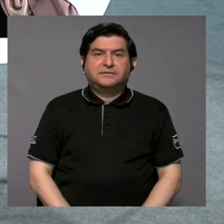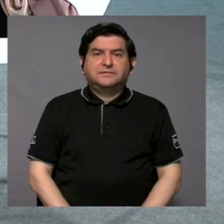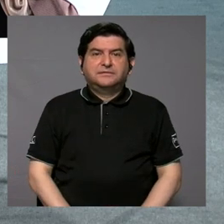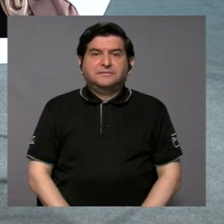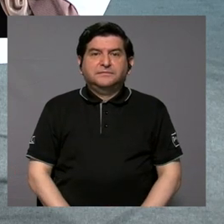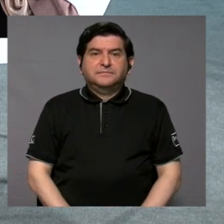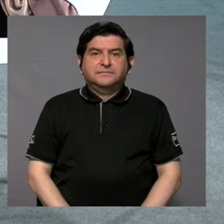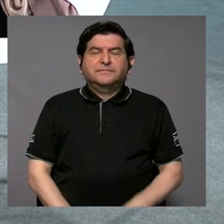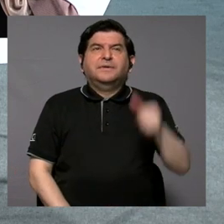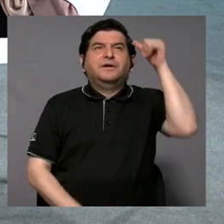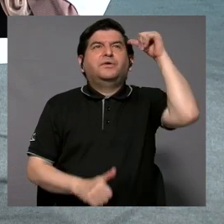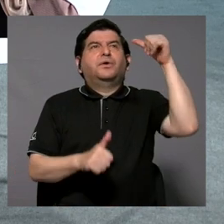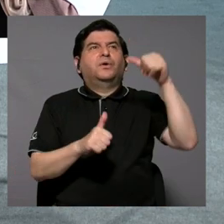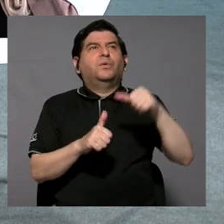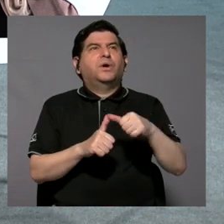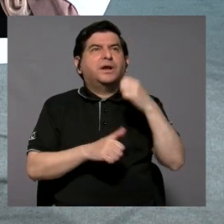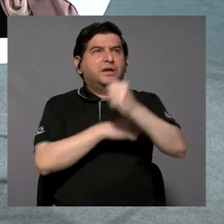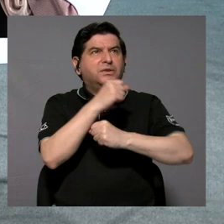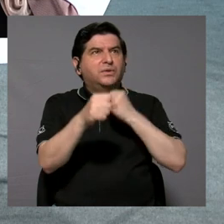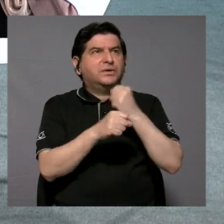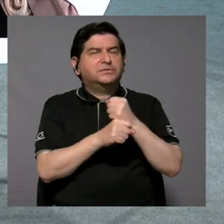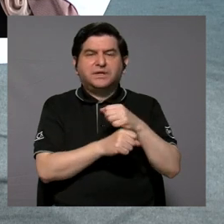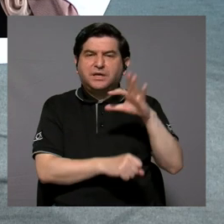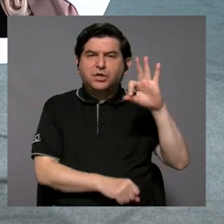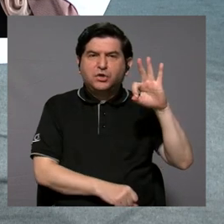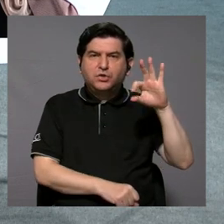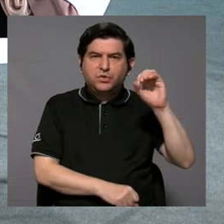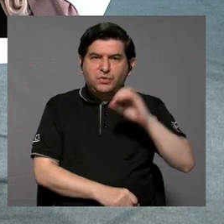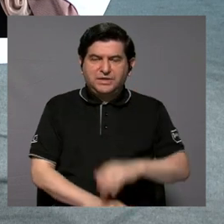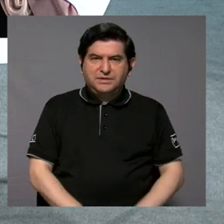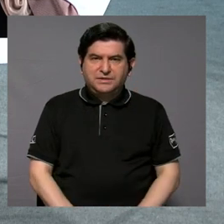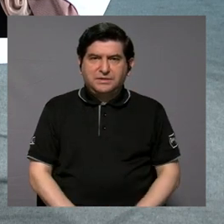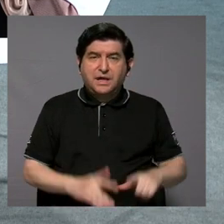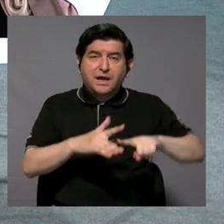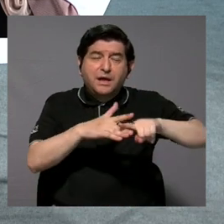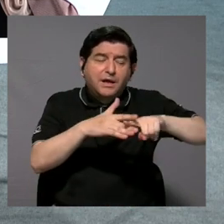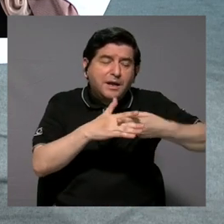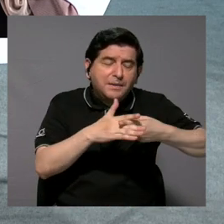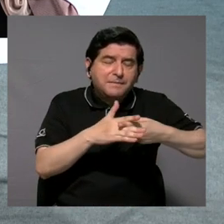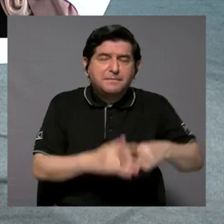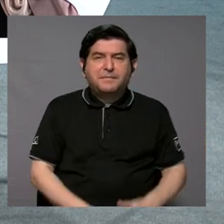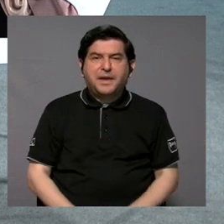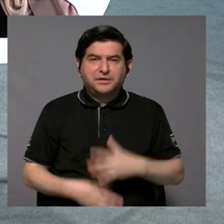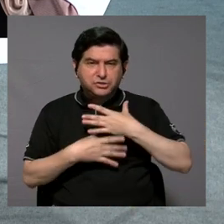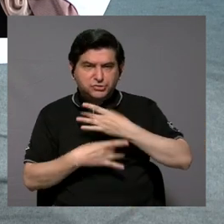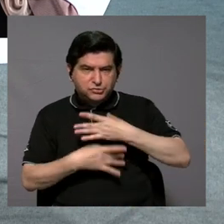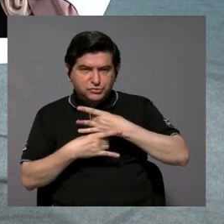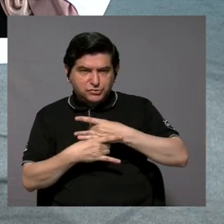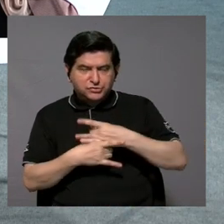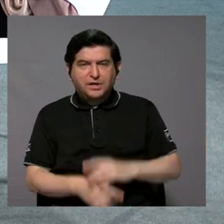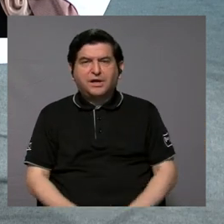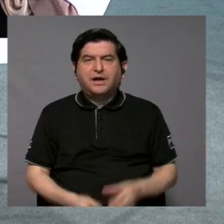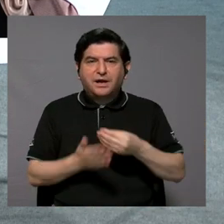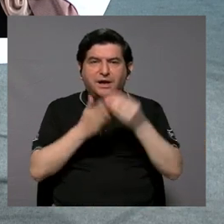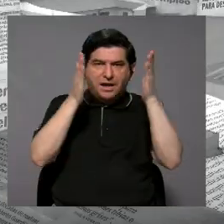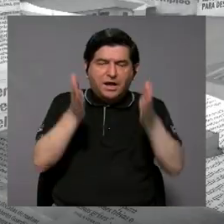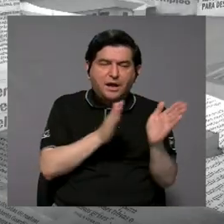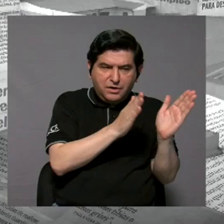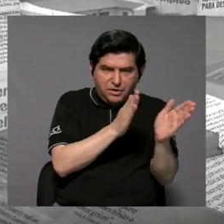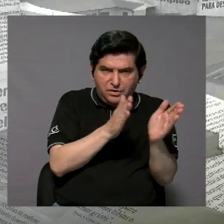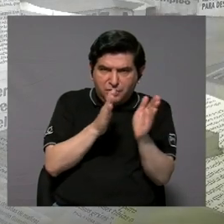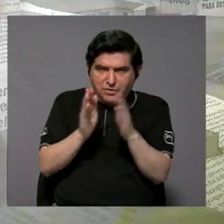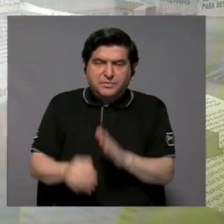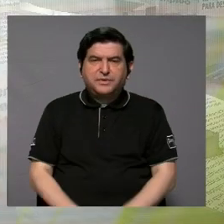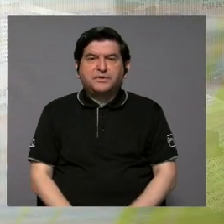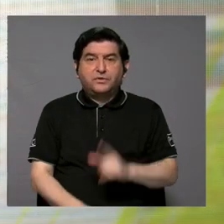inclusive recuerdo que fue en los años 90 en donde empieza a tomar auge, se empieza a preparar al consumidor para